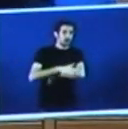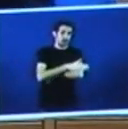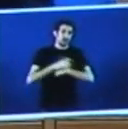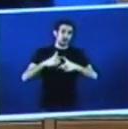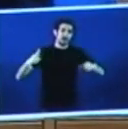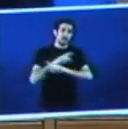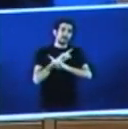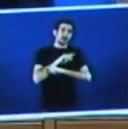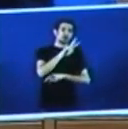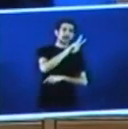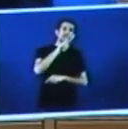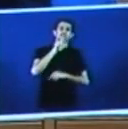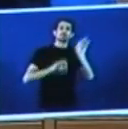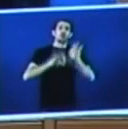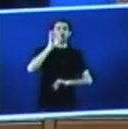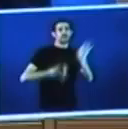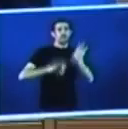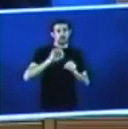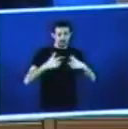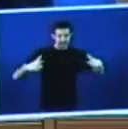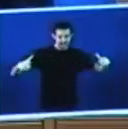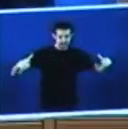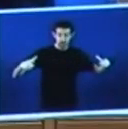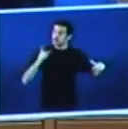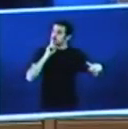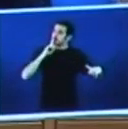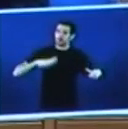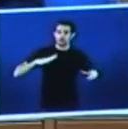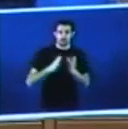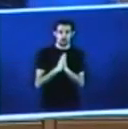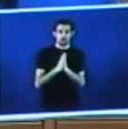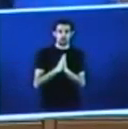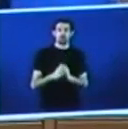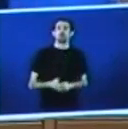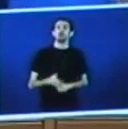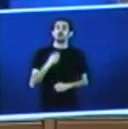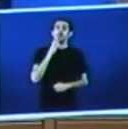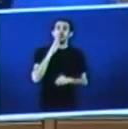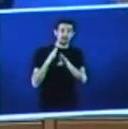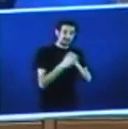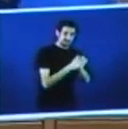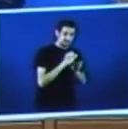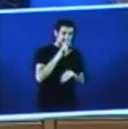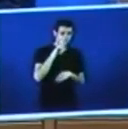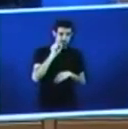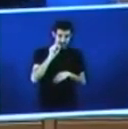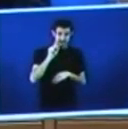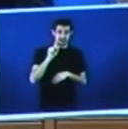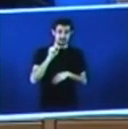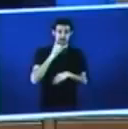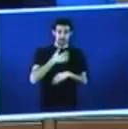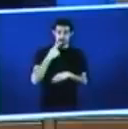registrado en 32%. Ahora se incrementa... Silencio, por favor. Segundo a EPA, si quere vostede coller ese